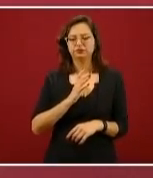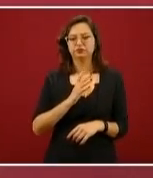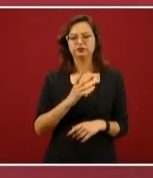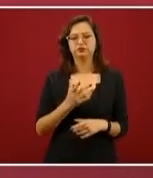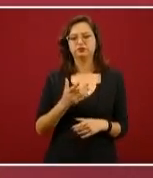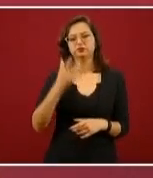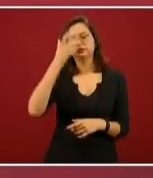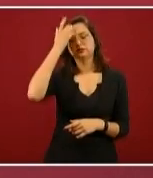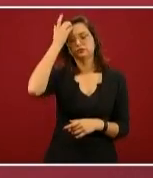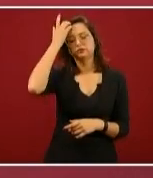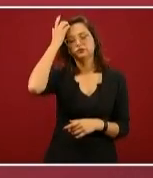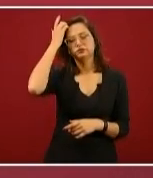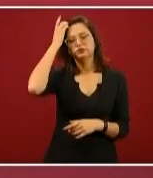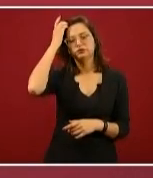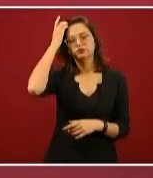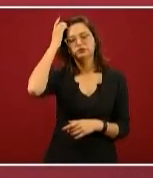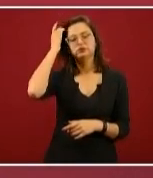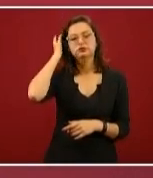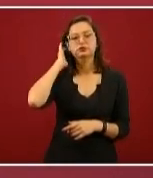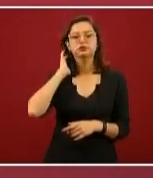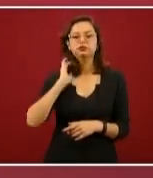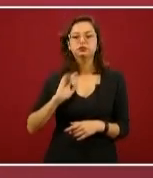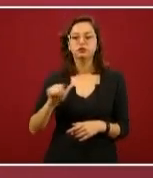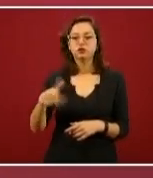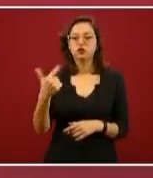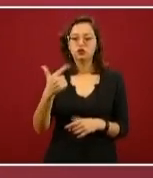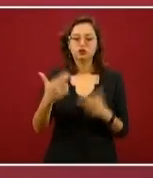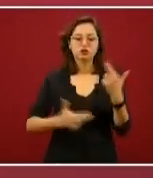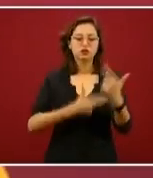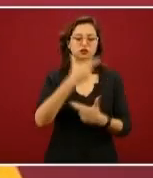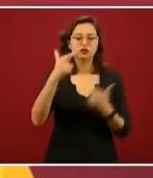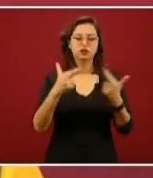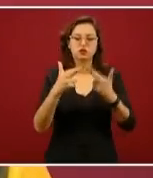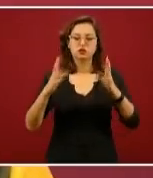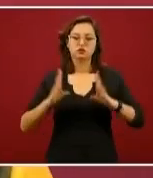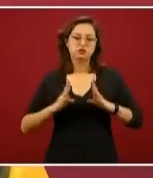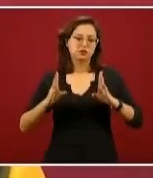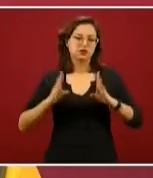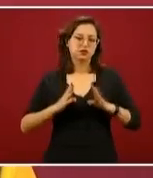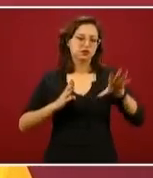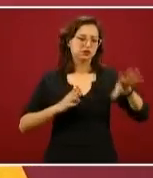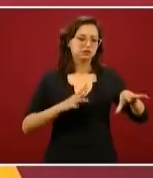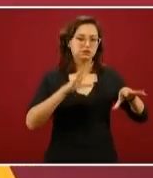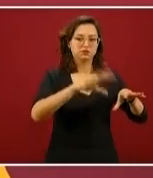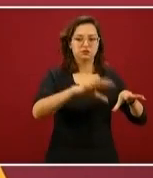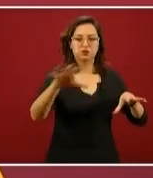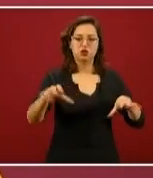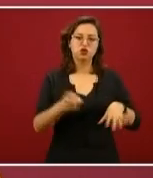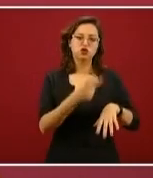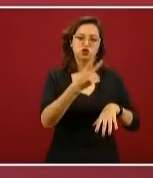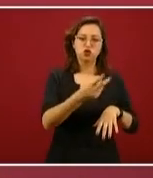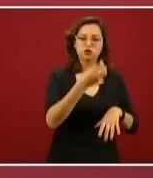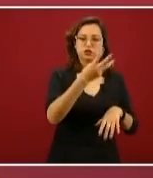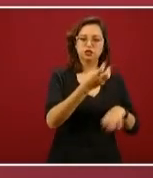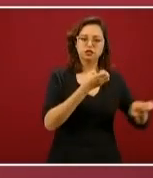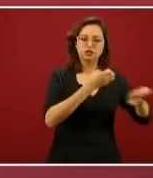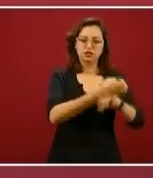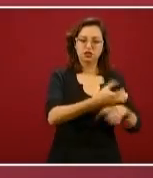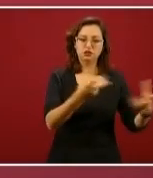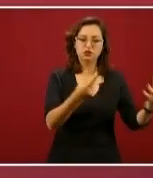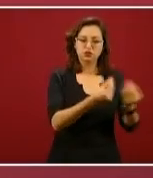delimitación territorial tenemos 12 regiones militares que abarcan varios estados, de 2 o 3